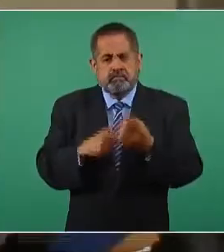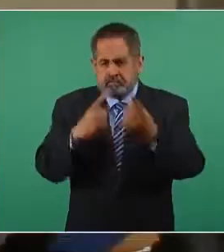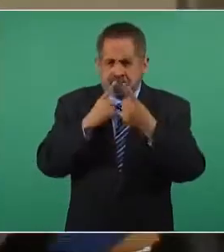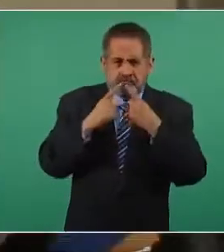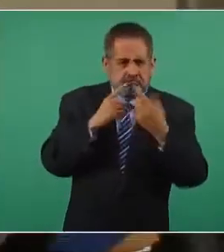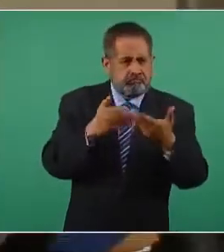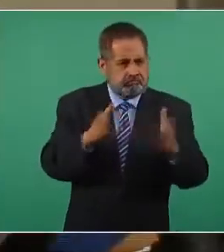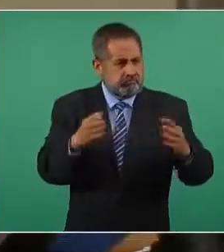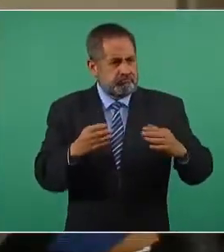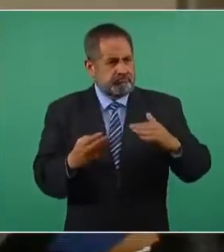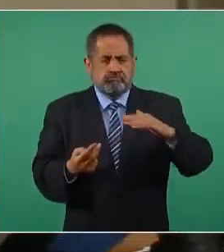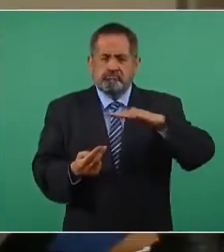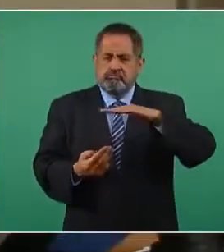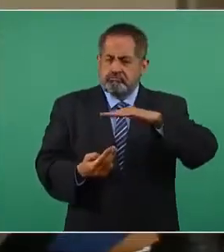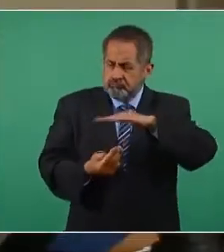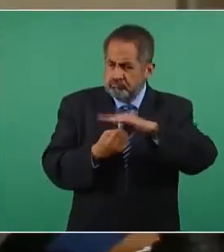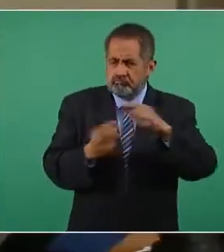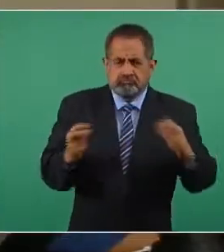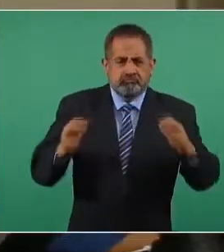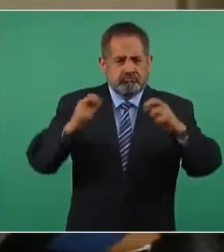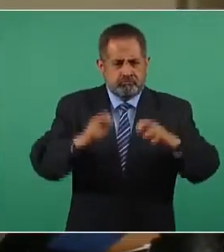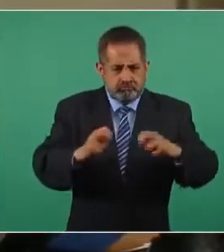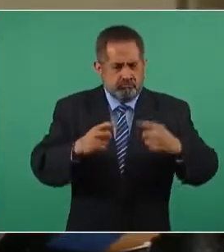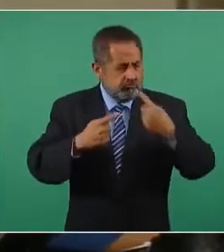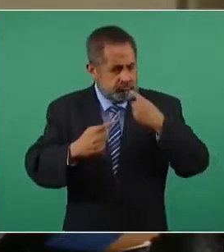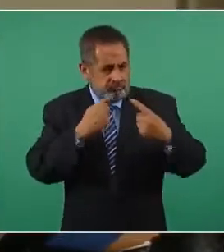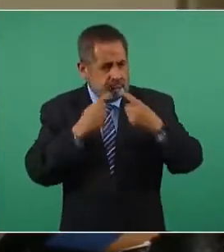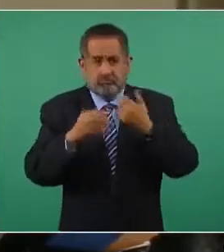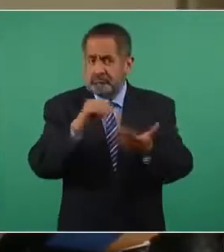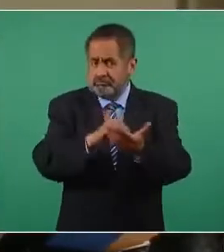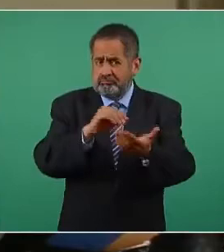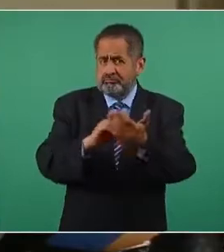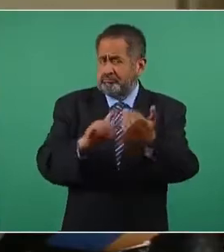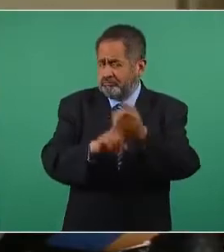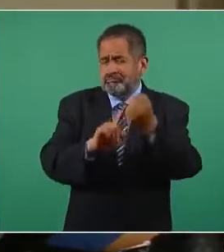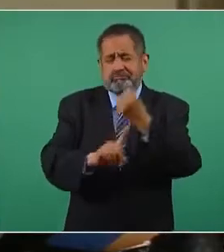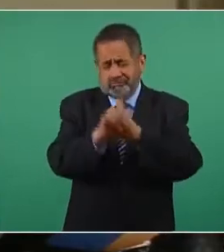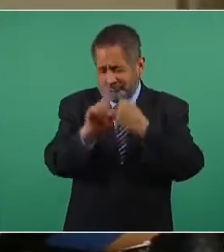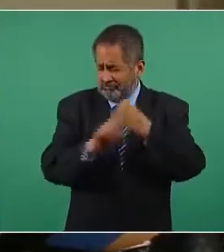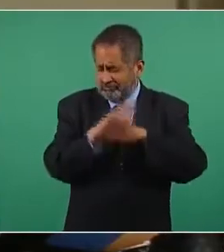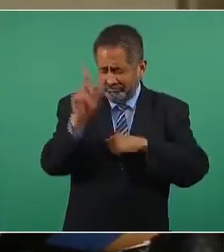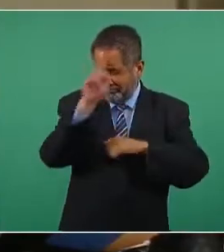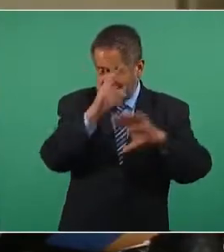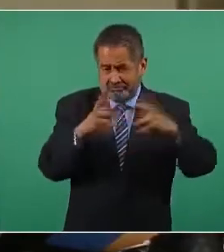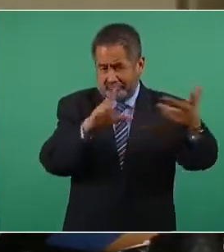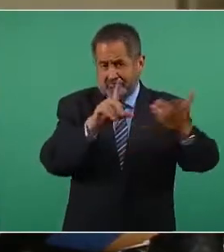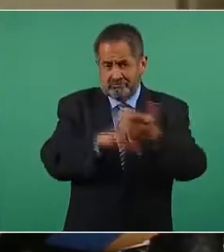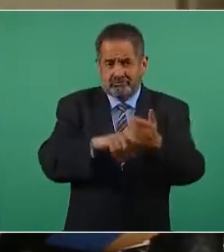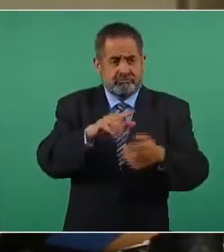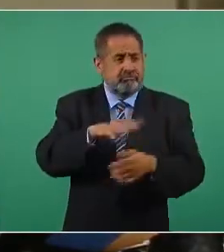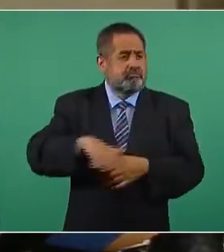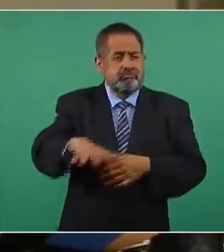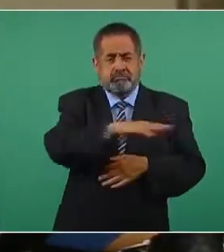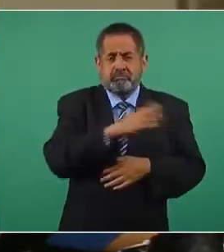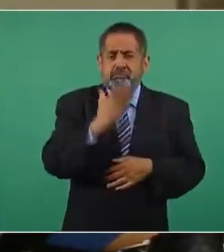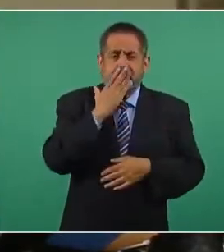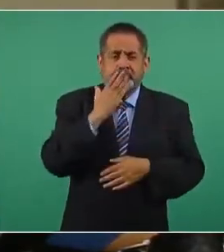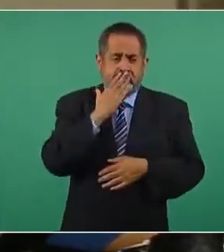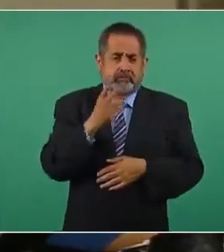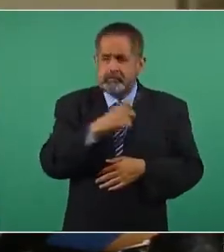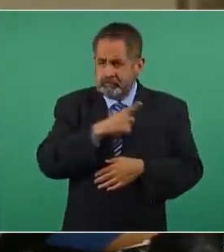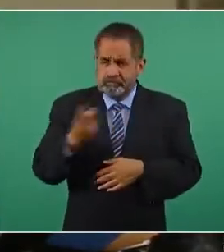de diálogo y negociación, porque realmente es muy persistente la situación de problemas, muy en particular en el sistema educativo de